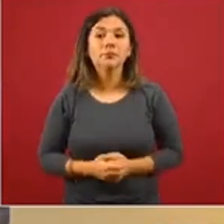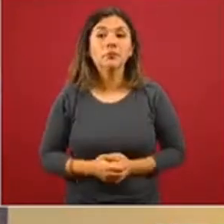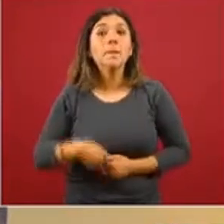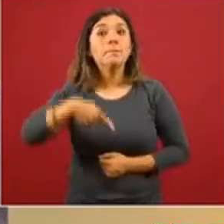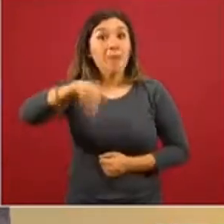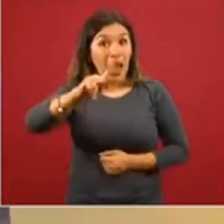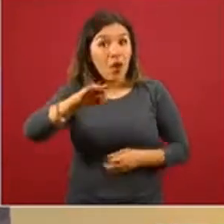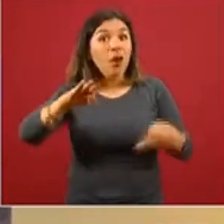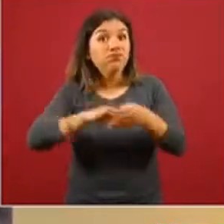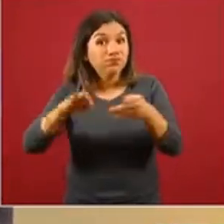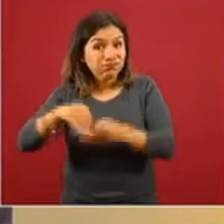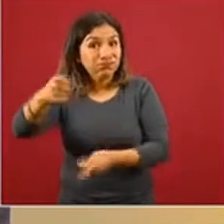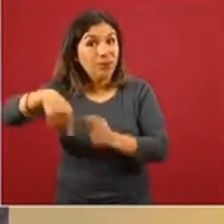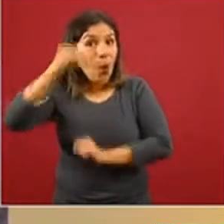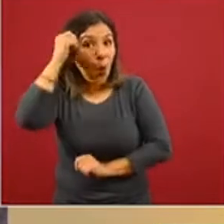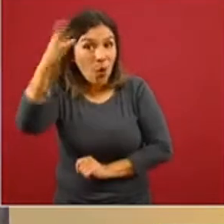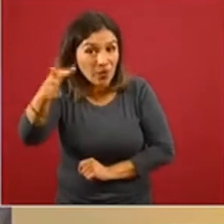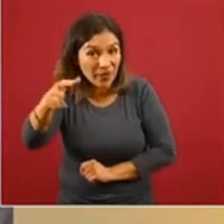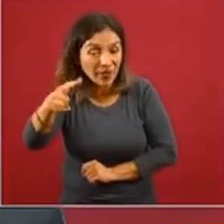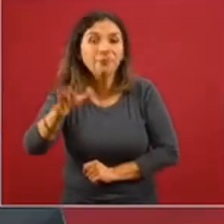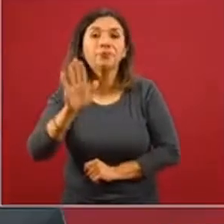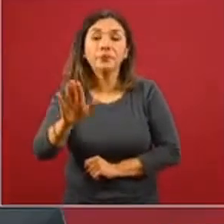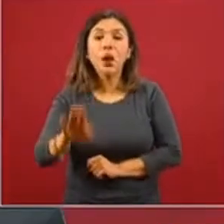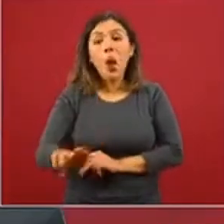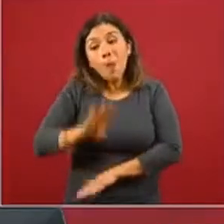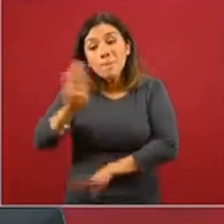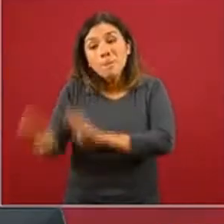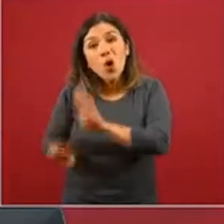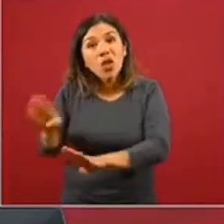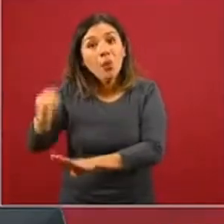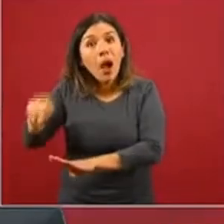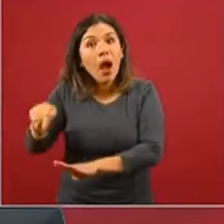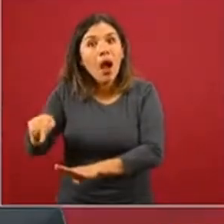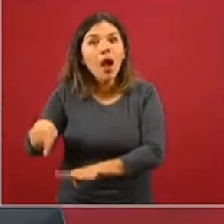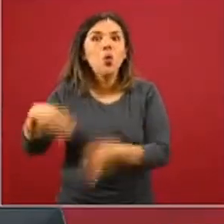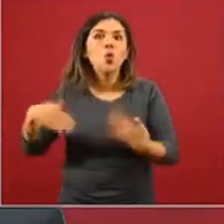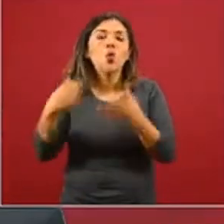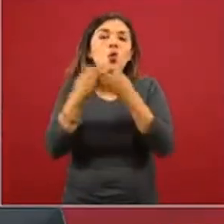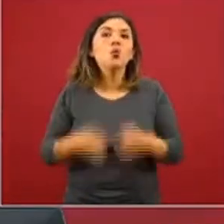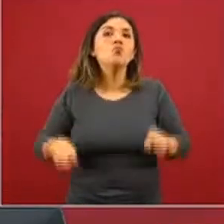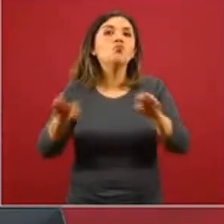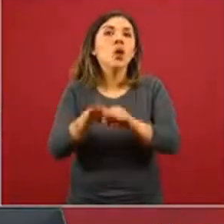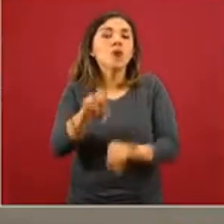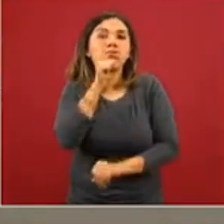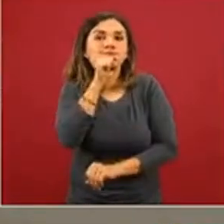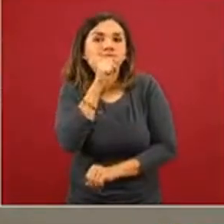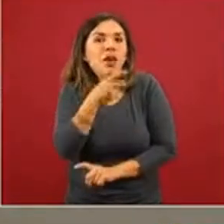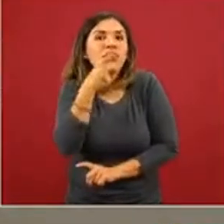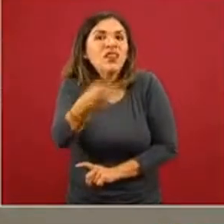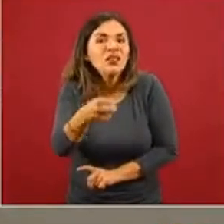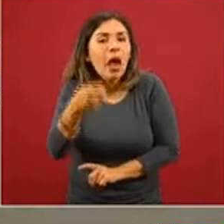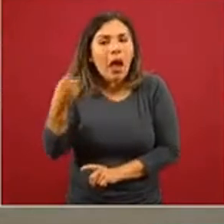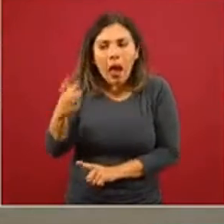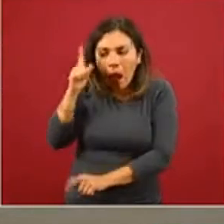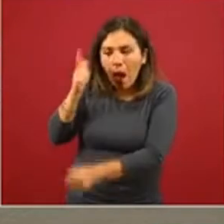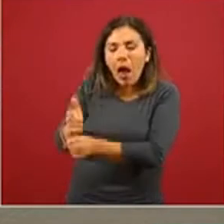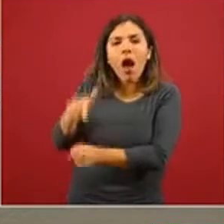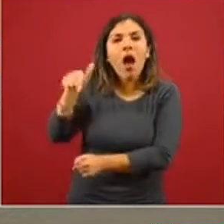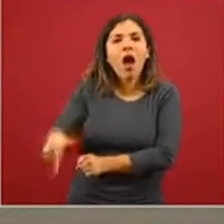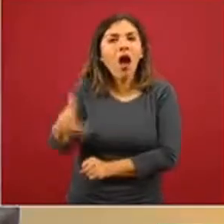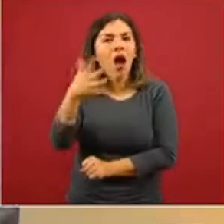pero frecuentemente olvidadas. Y la mortalidad es un indicador importante porque nos permite ver si